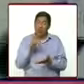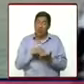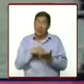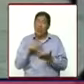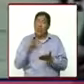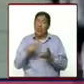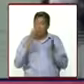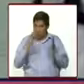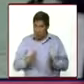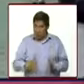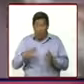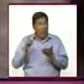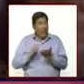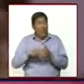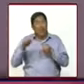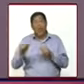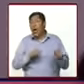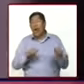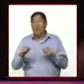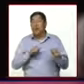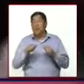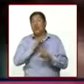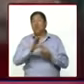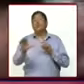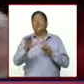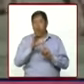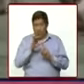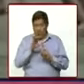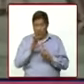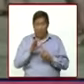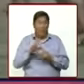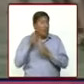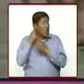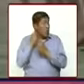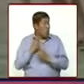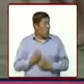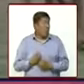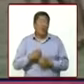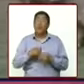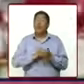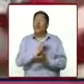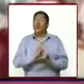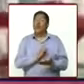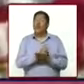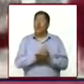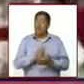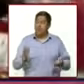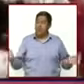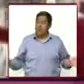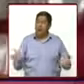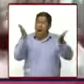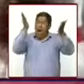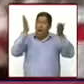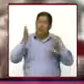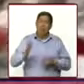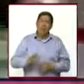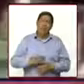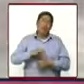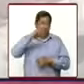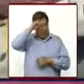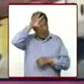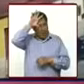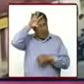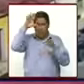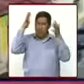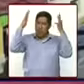estudiantes. Esta actividad no solo busca promover la cultura y el folclore universitario, sino también potenciar a Tarija como un importante destino